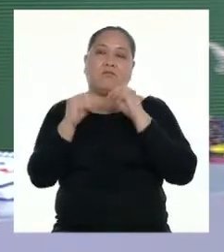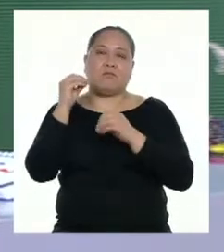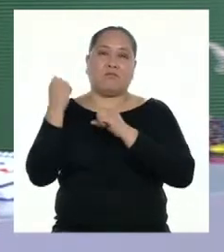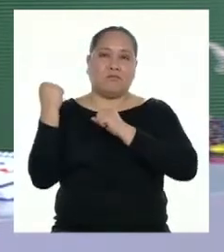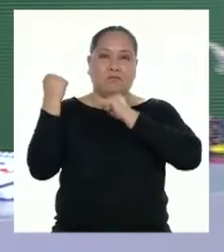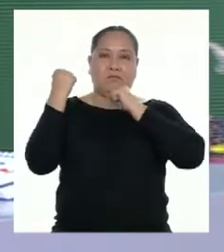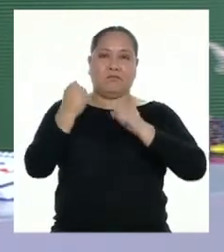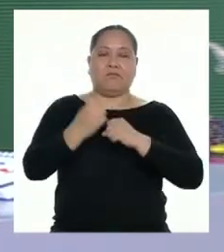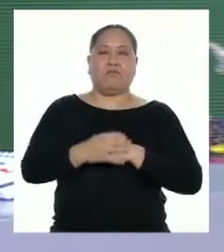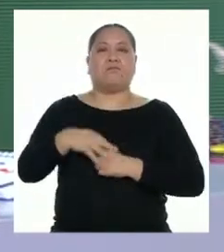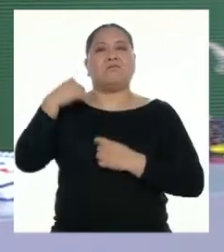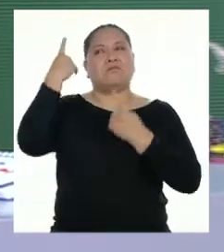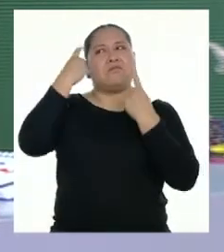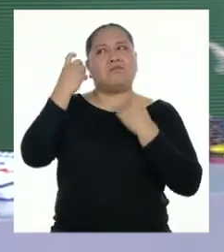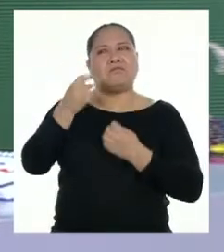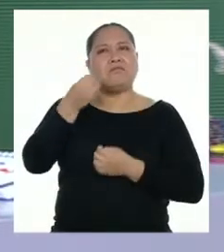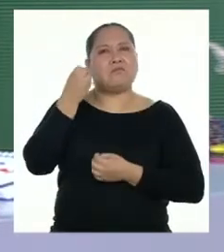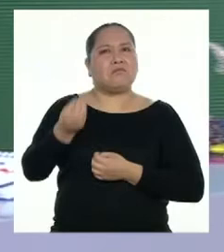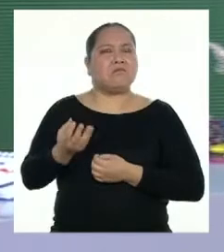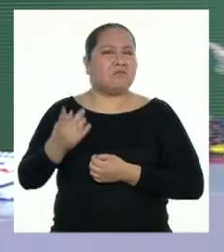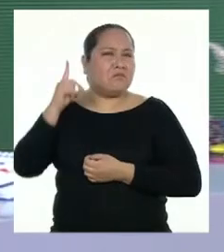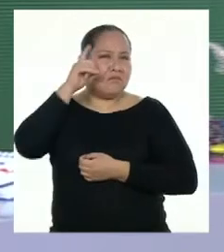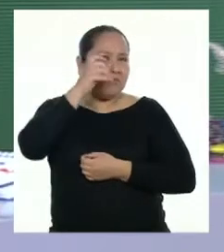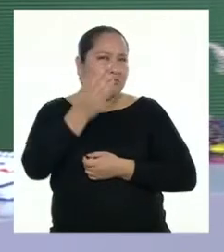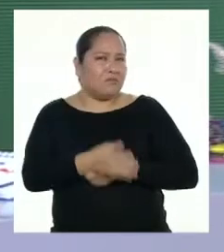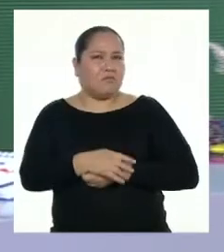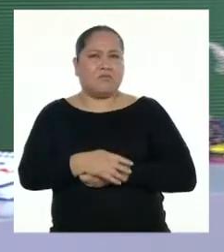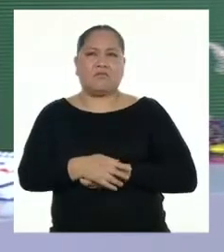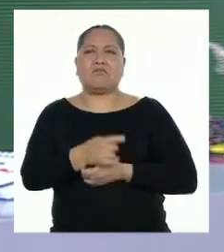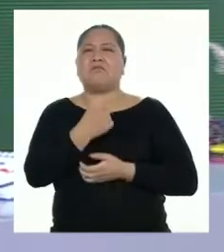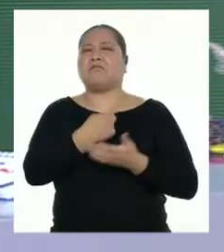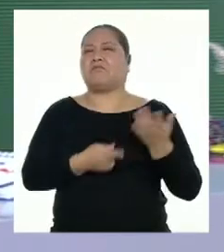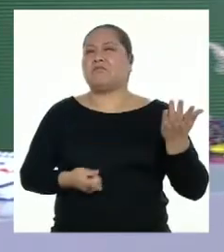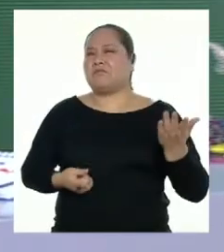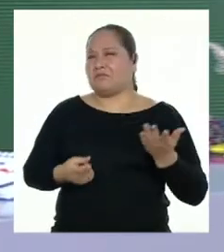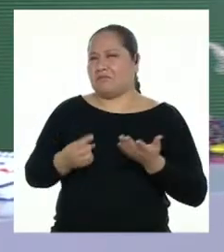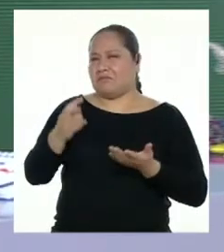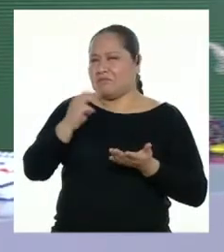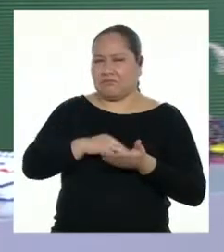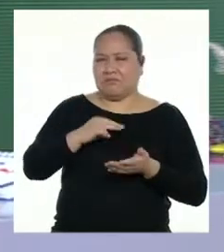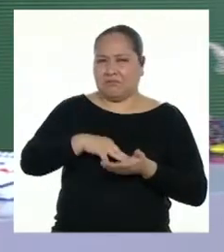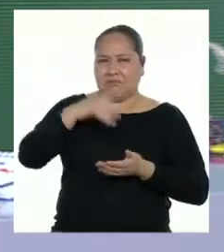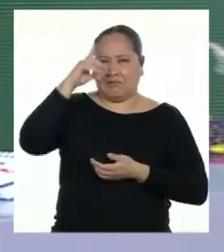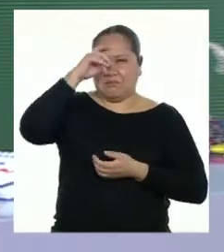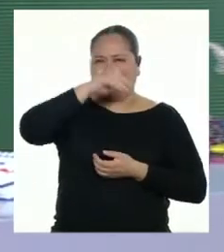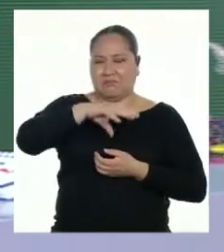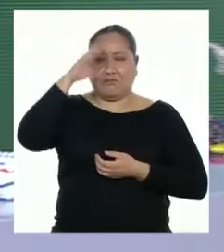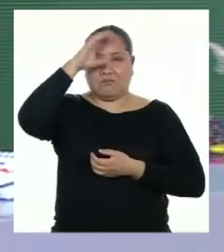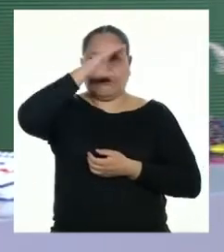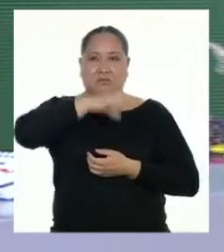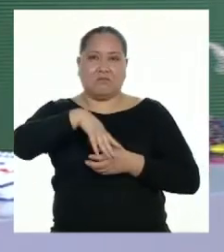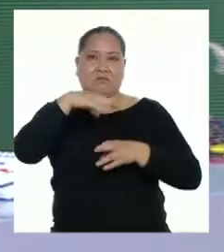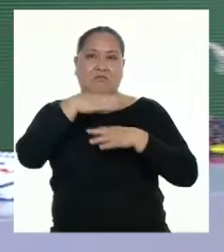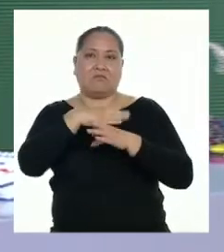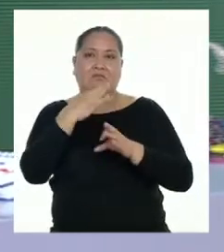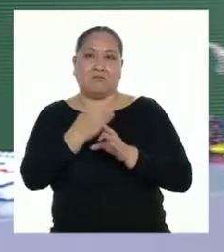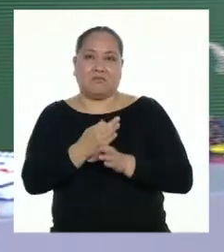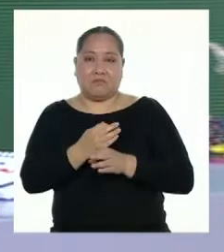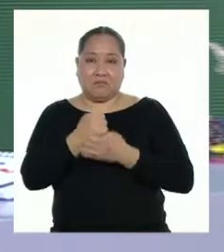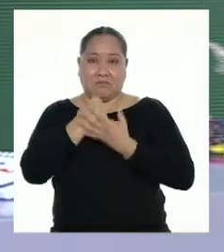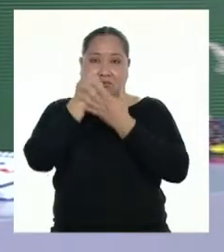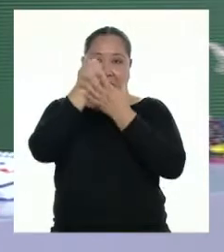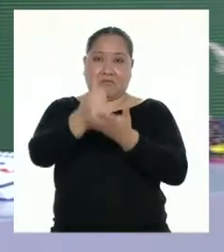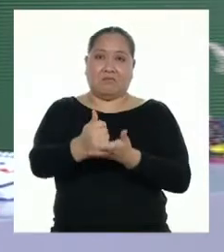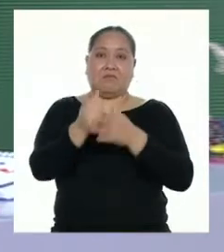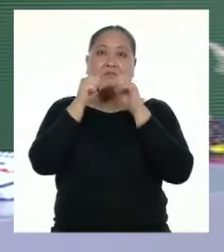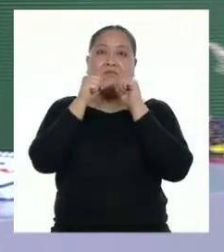punche. Preguntarnos por qué nos está costando, qué es lo que nos resulta más complicado y buscar herramientas que las y los ayuden a